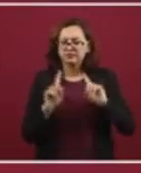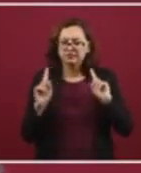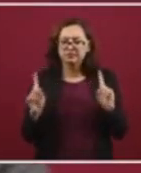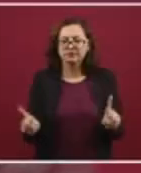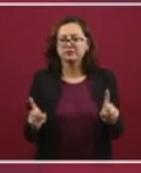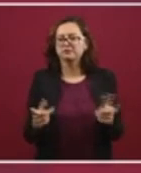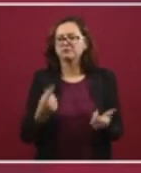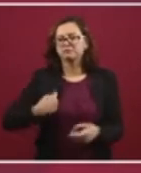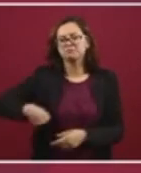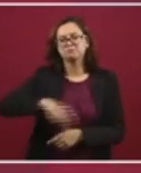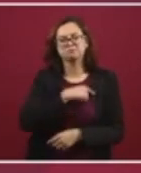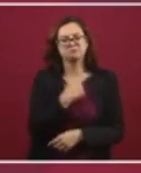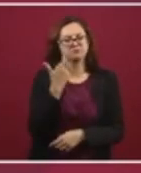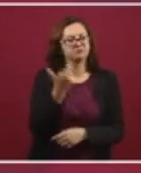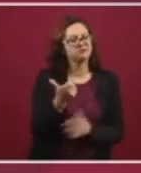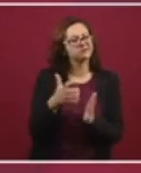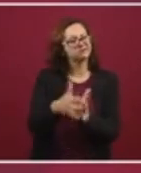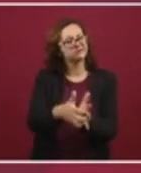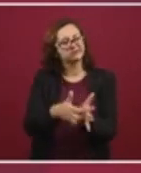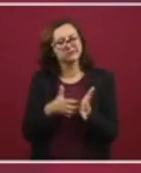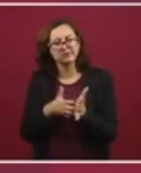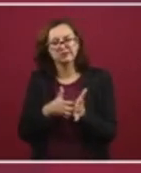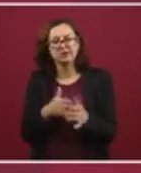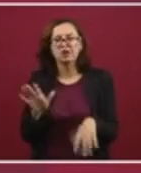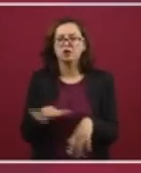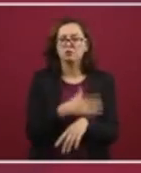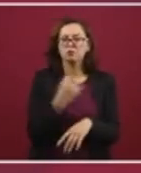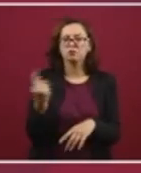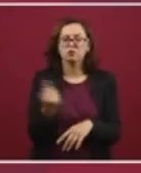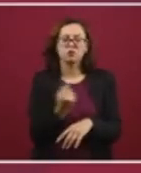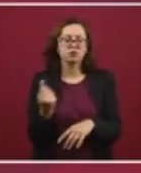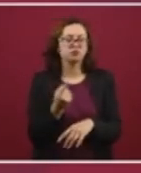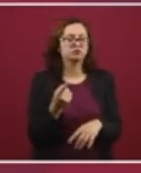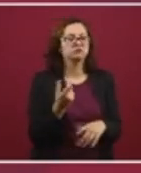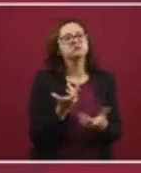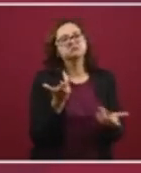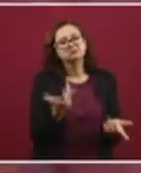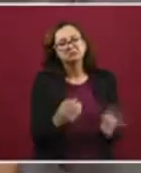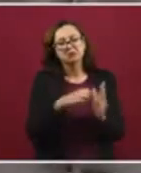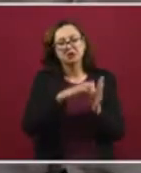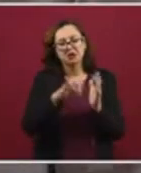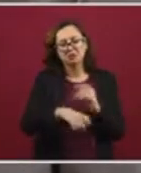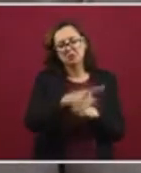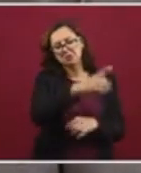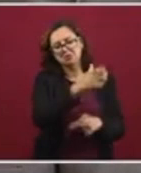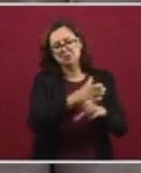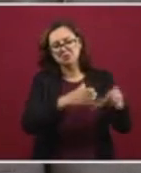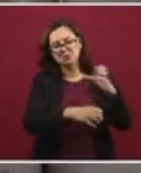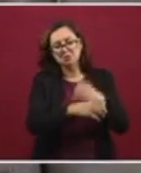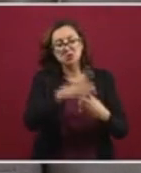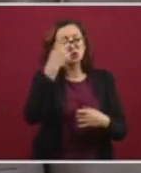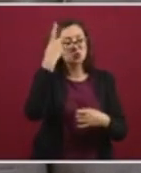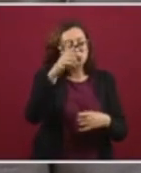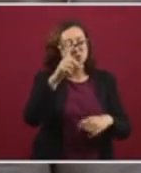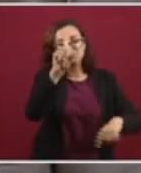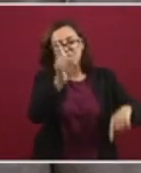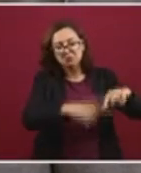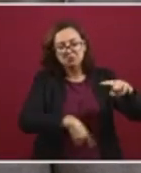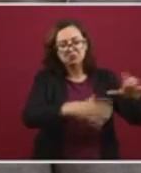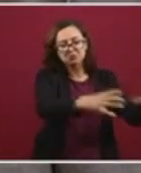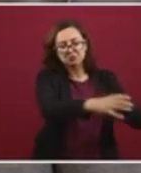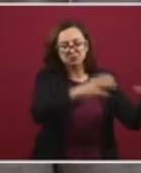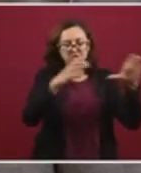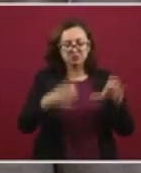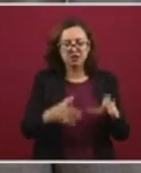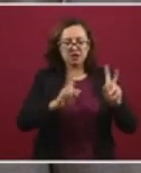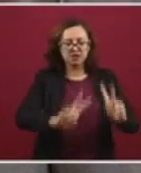mucho, porque se entrega de inmediato al pueblo y se le